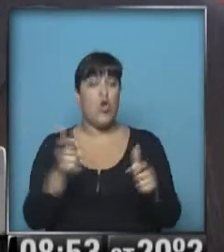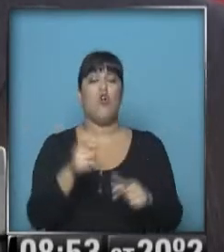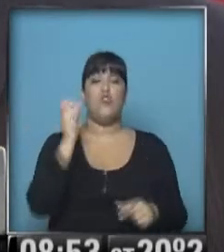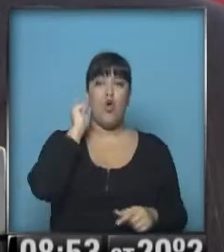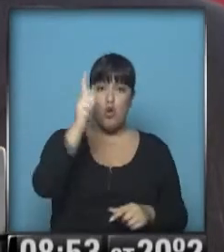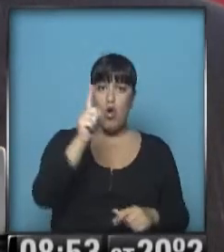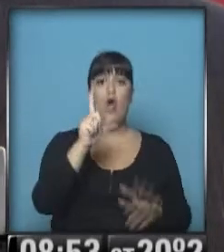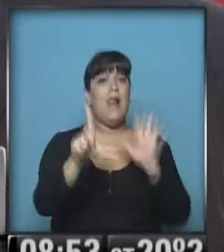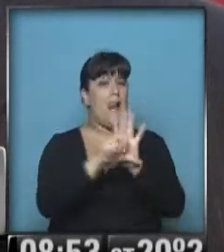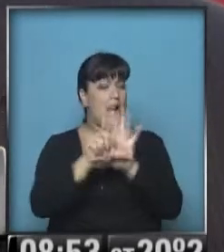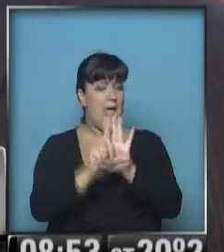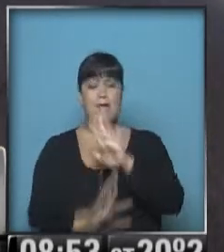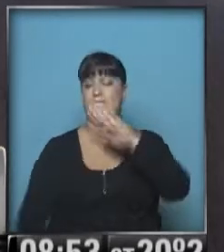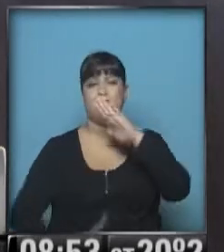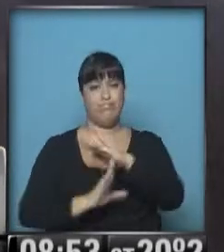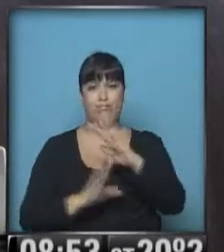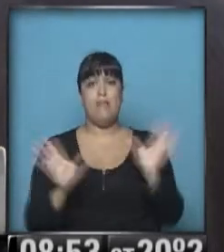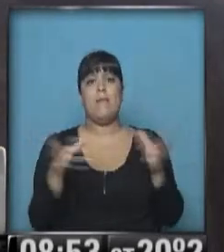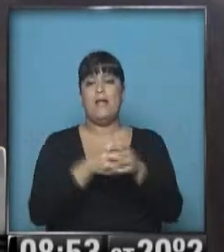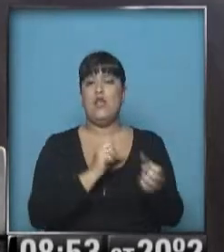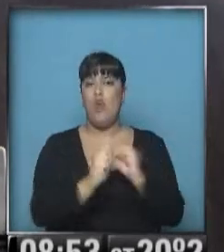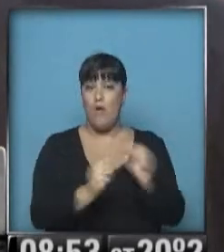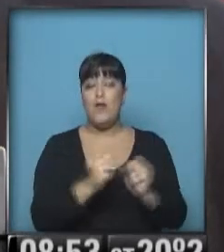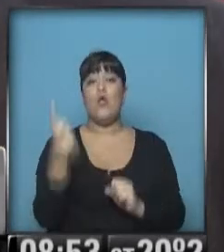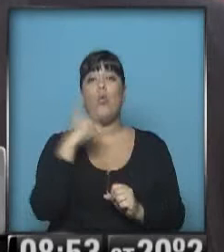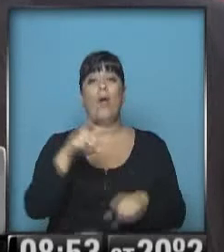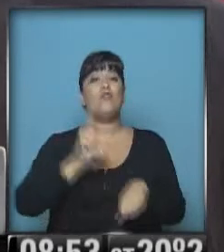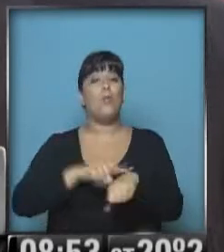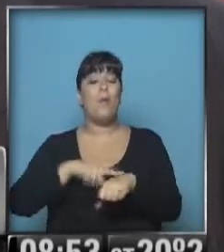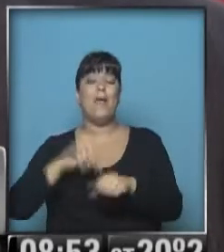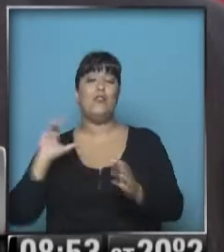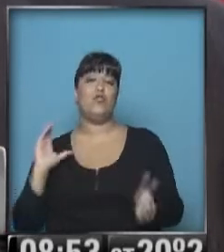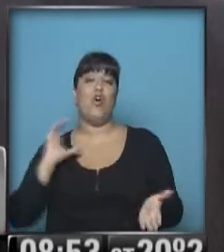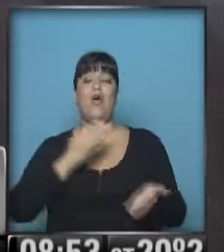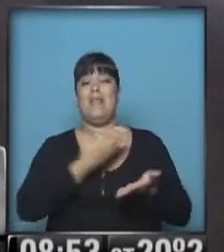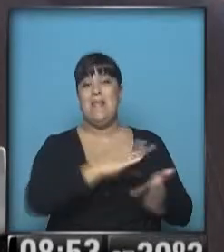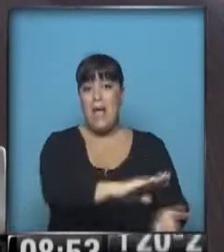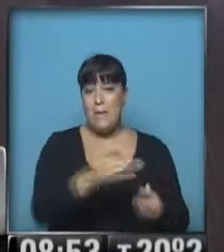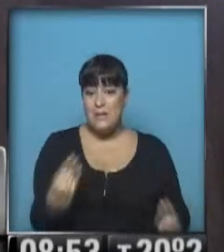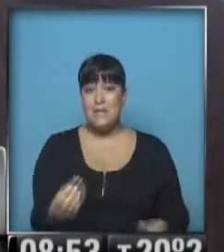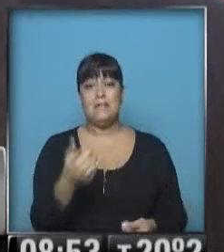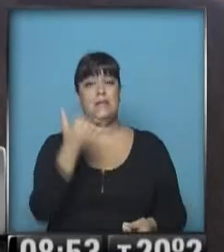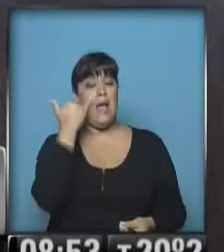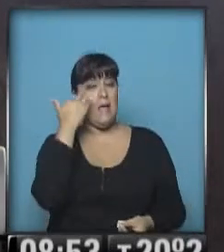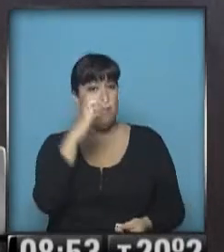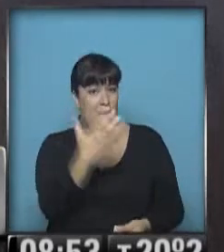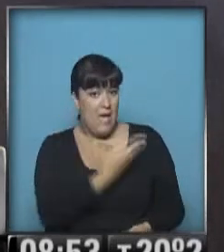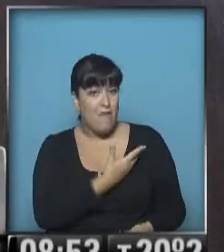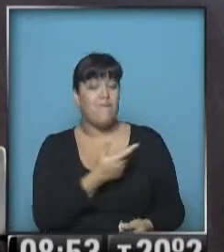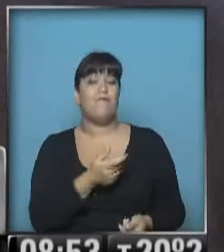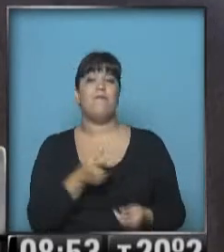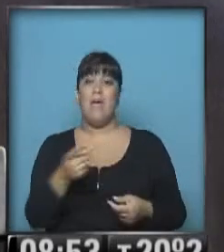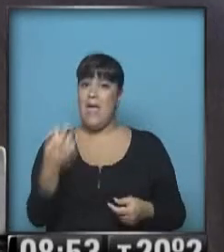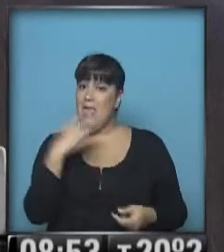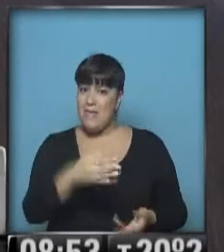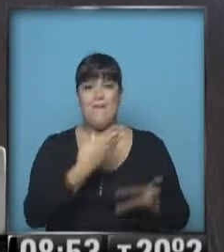ley cabeza del partido obrero cuando indemnizaron a los vaciadores de ypf a repsol dijimos que se indemnizan